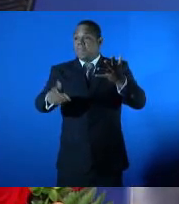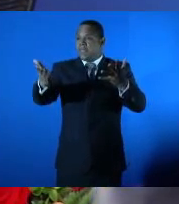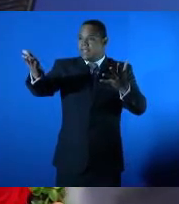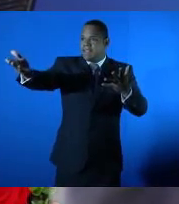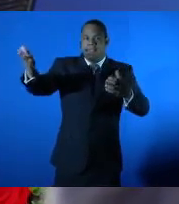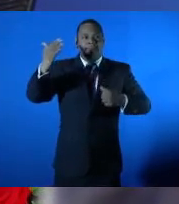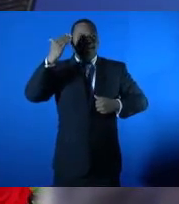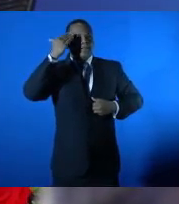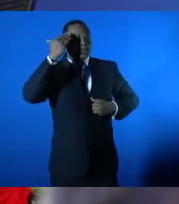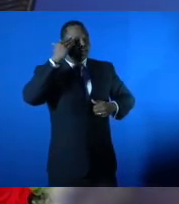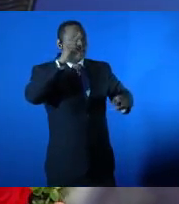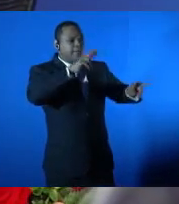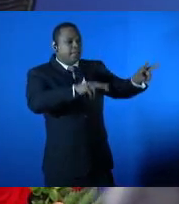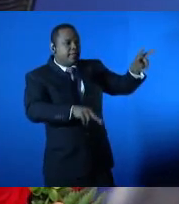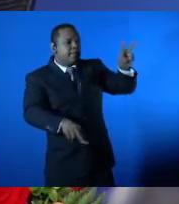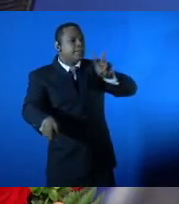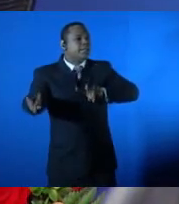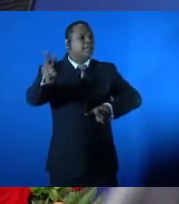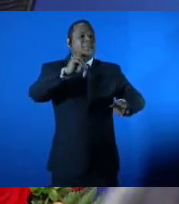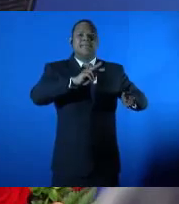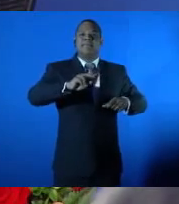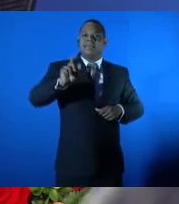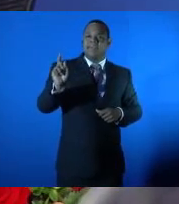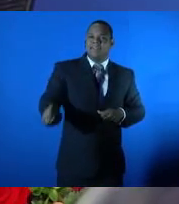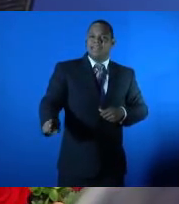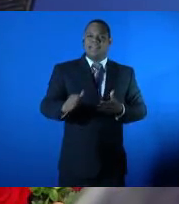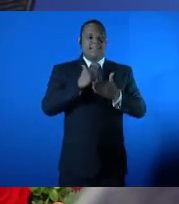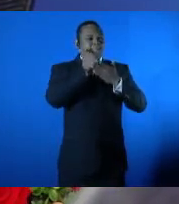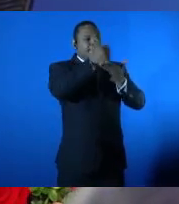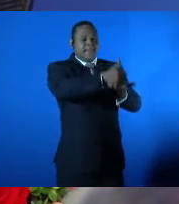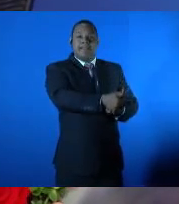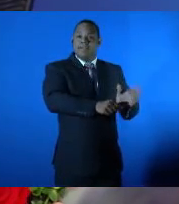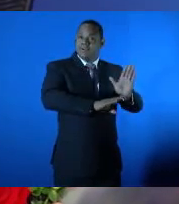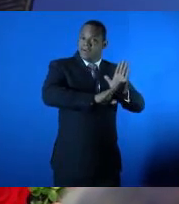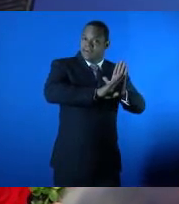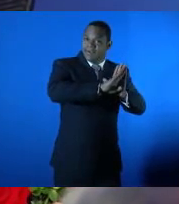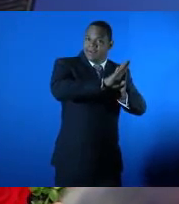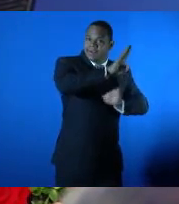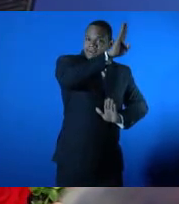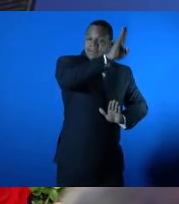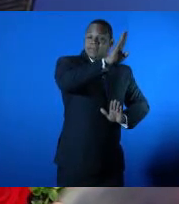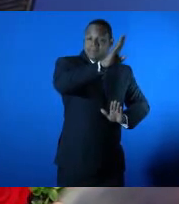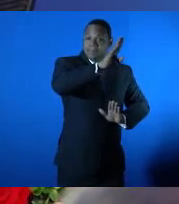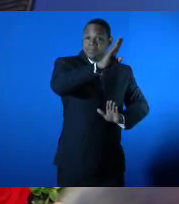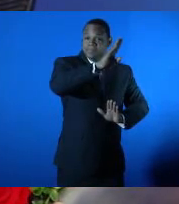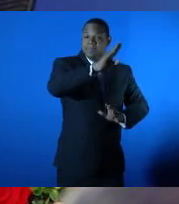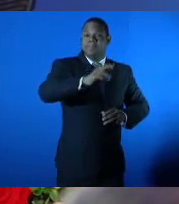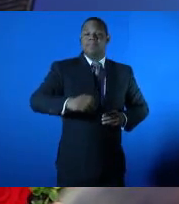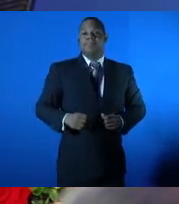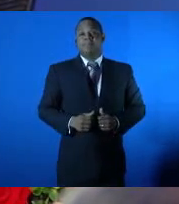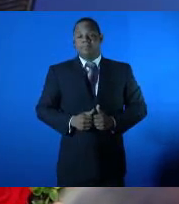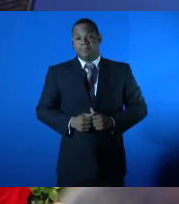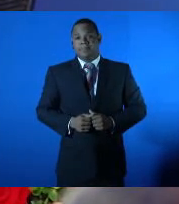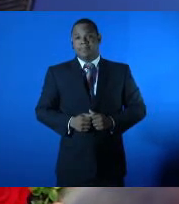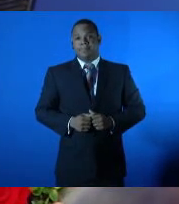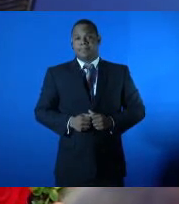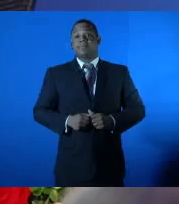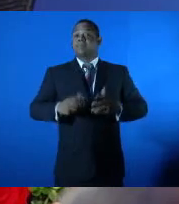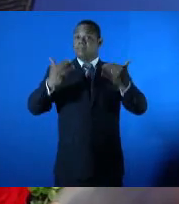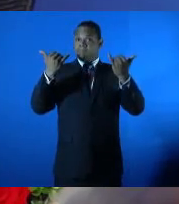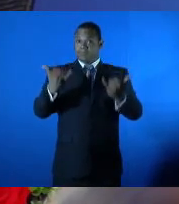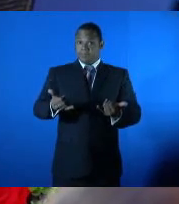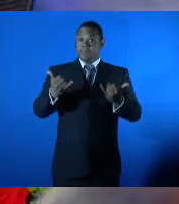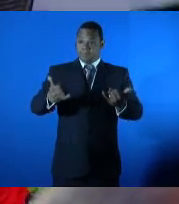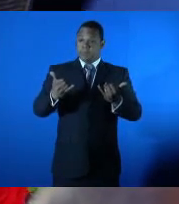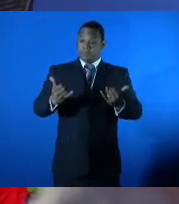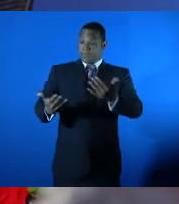avanzar los intereses de los ciudadanos. Hoy en la mañana, él mencionó todos los progresos